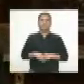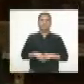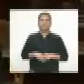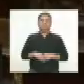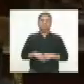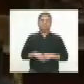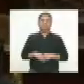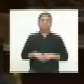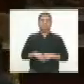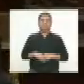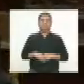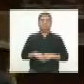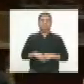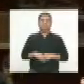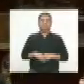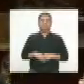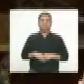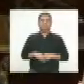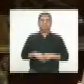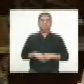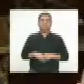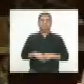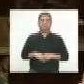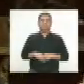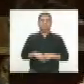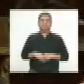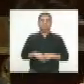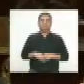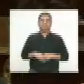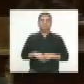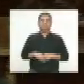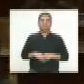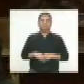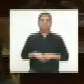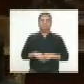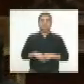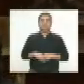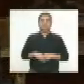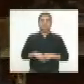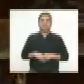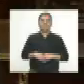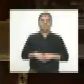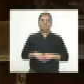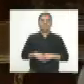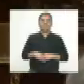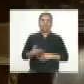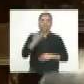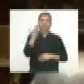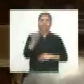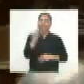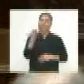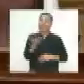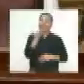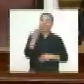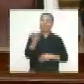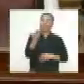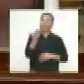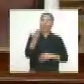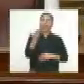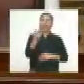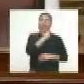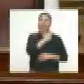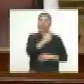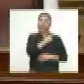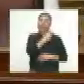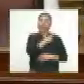Para eso vamos solos, sacamos 4 puntos Claro. y aunque sea molestamos y sentamos postura. Mira, ahí está, ¿eh? Ustedes habían dicho que, bueno, obviamente estaba